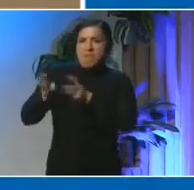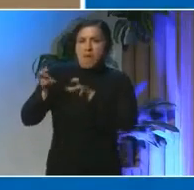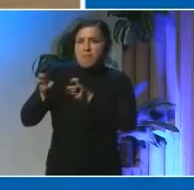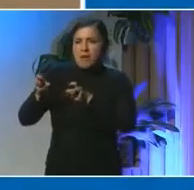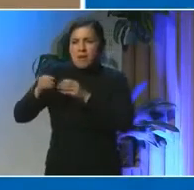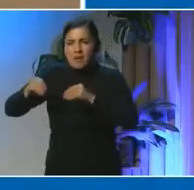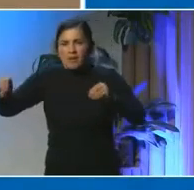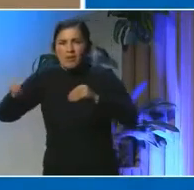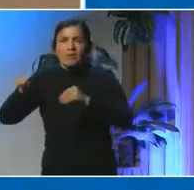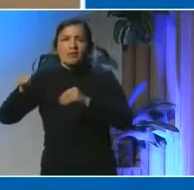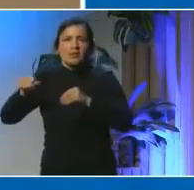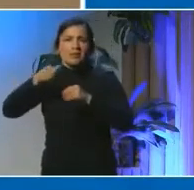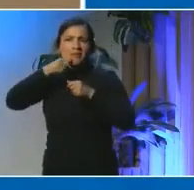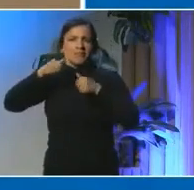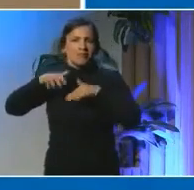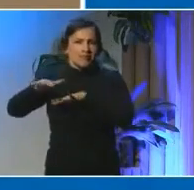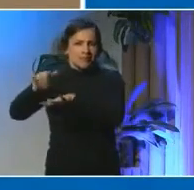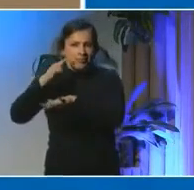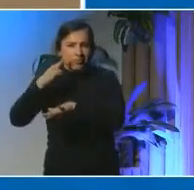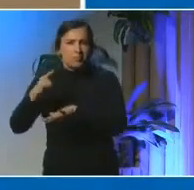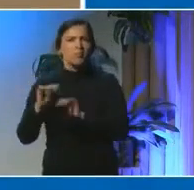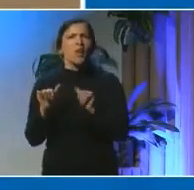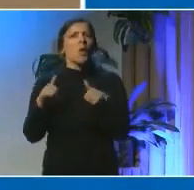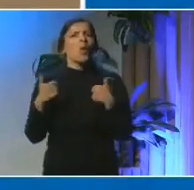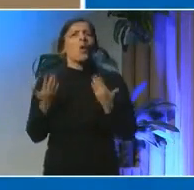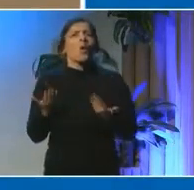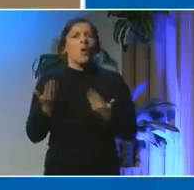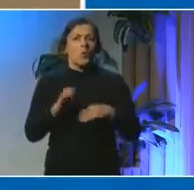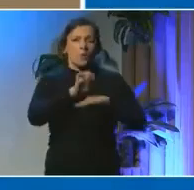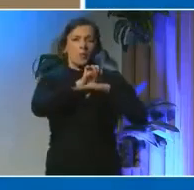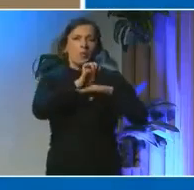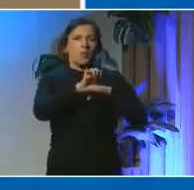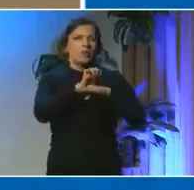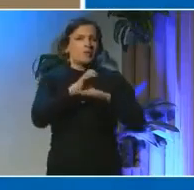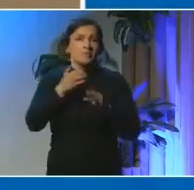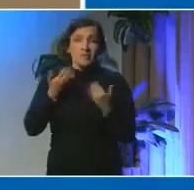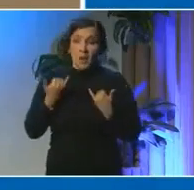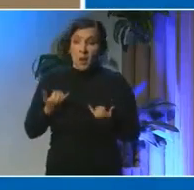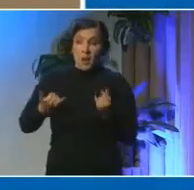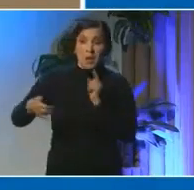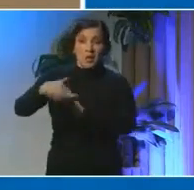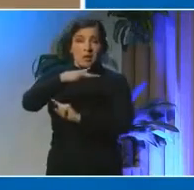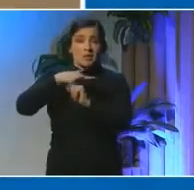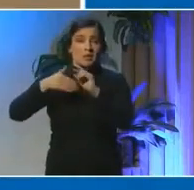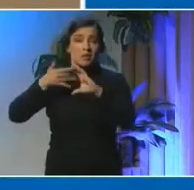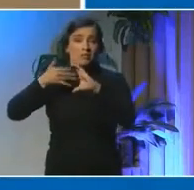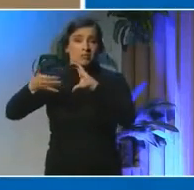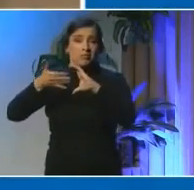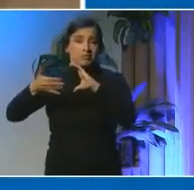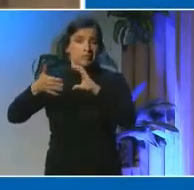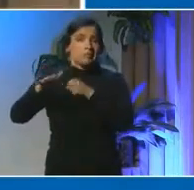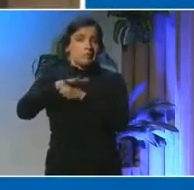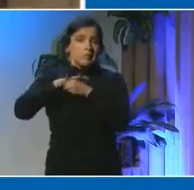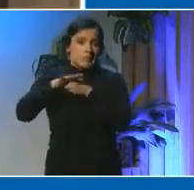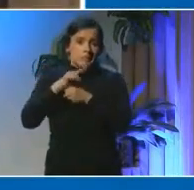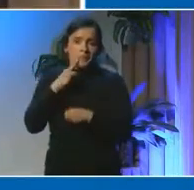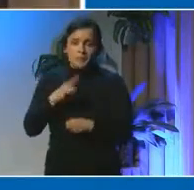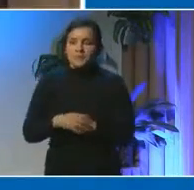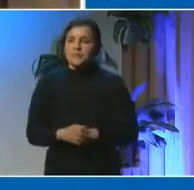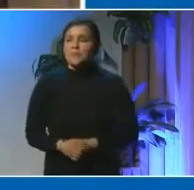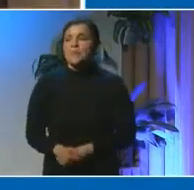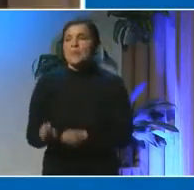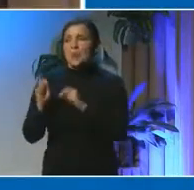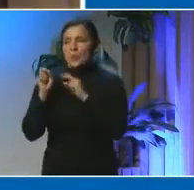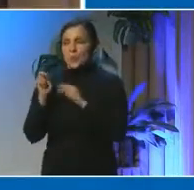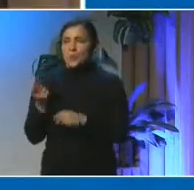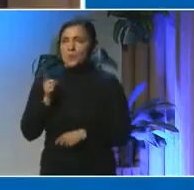ríos voladores Cómo están abordando ese reto en en un contexto de crisis climática bueno Santiago quiero empezar